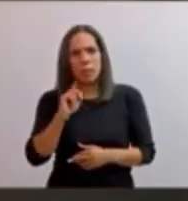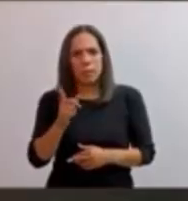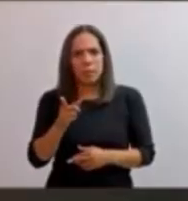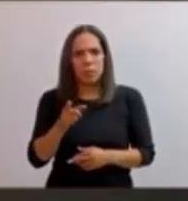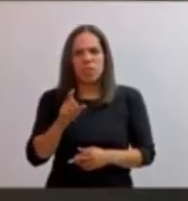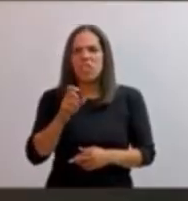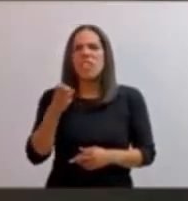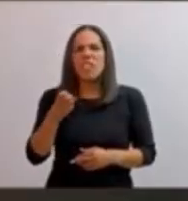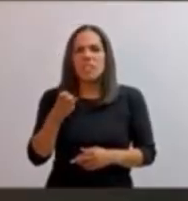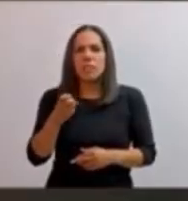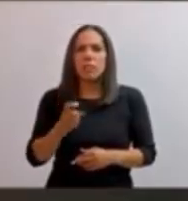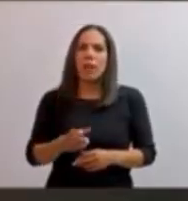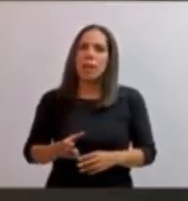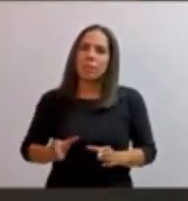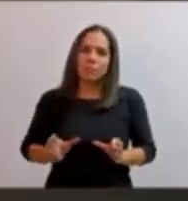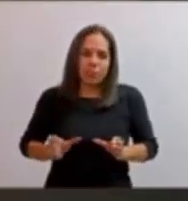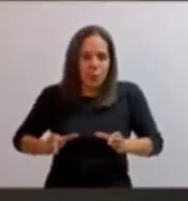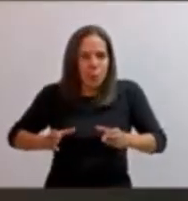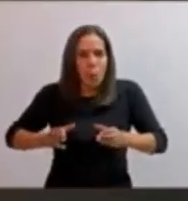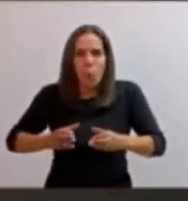comunidades de práctica, ¿no?,